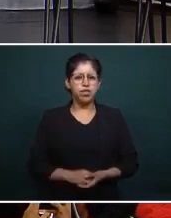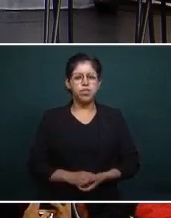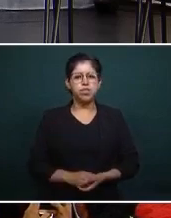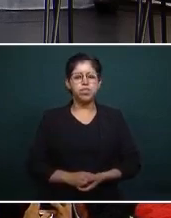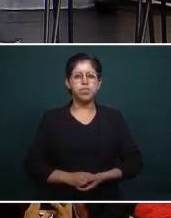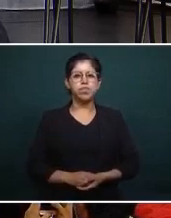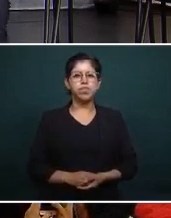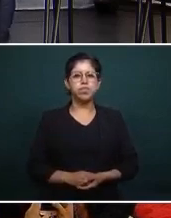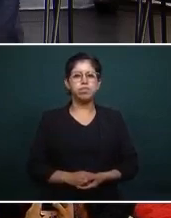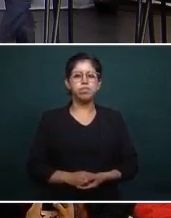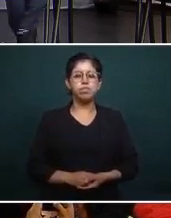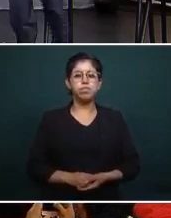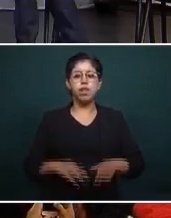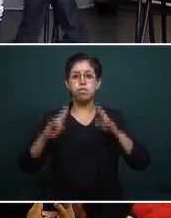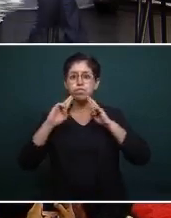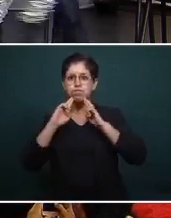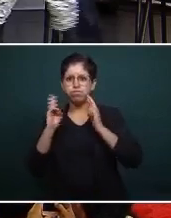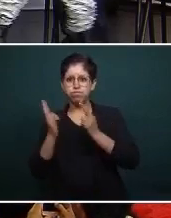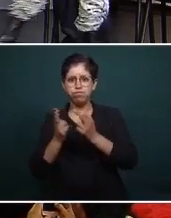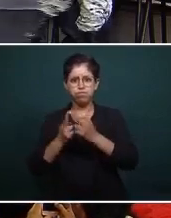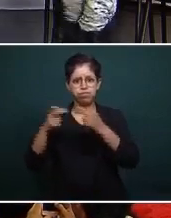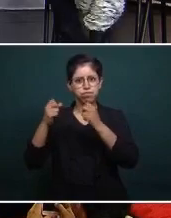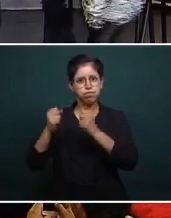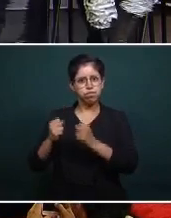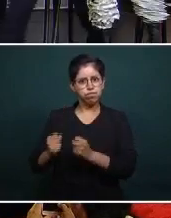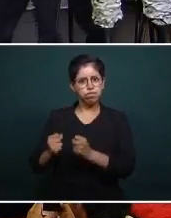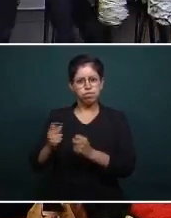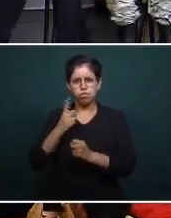tanto la reunión de seguridad